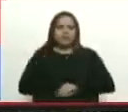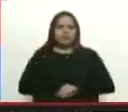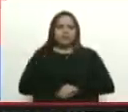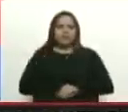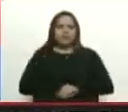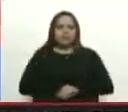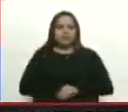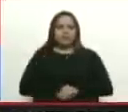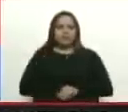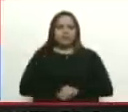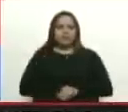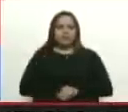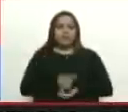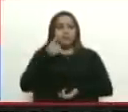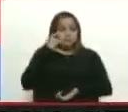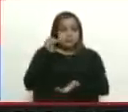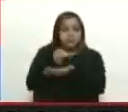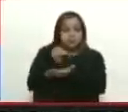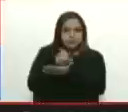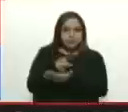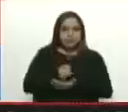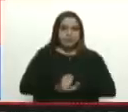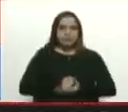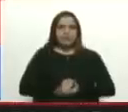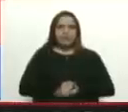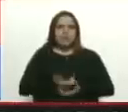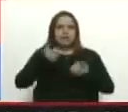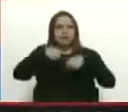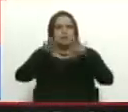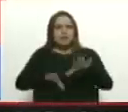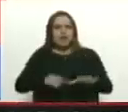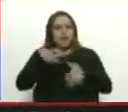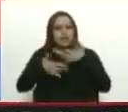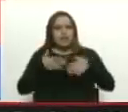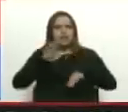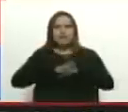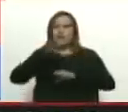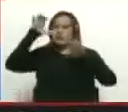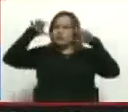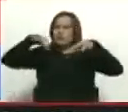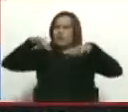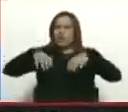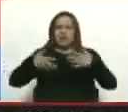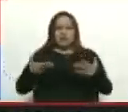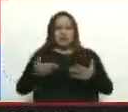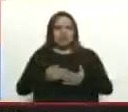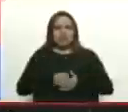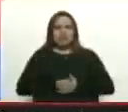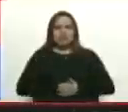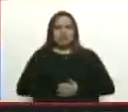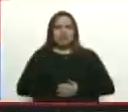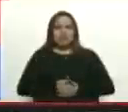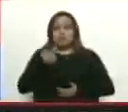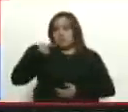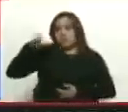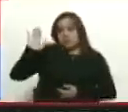Entre ellos, fíjate que se suspendió un acto porque estaba lloviendo. Según,